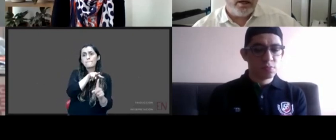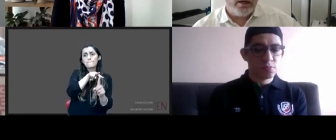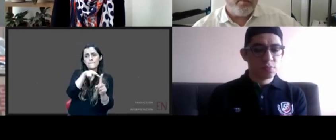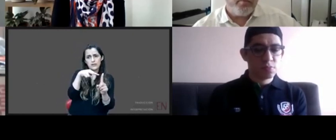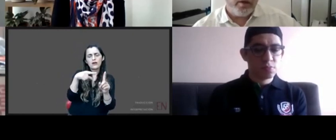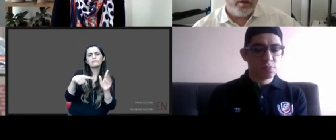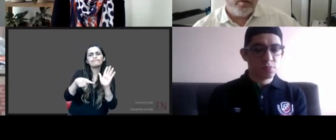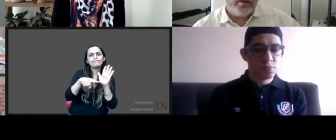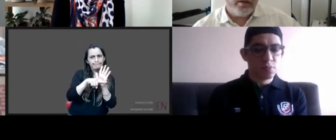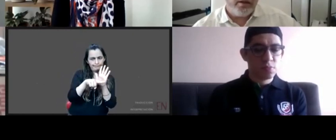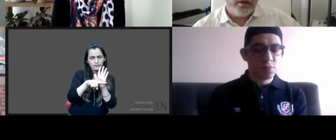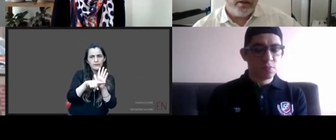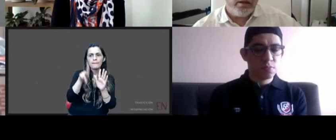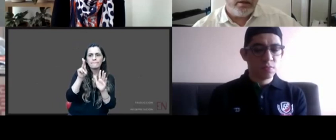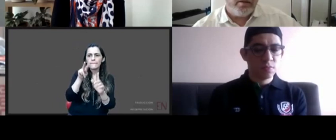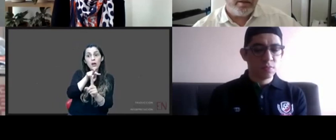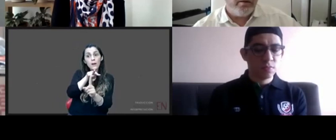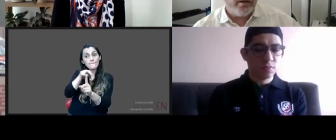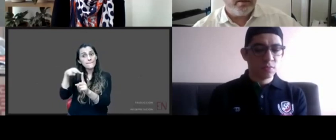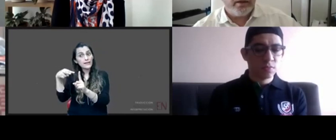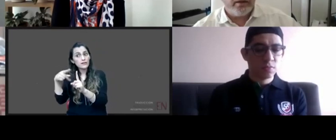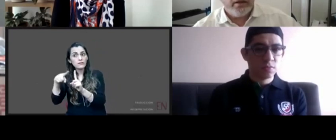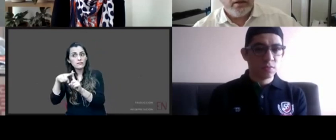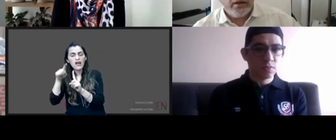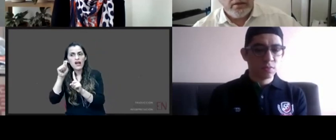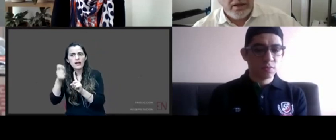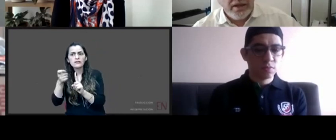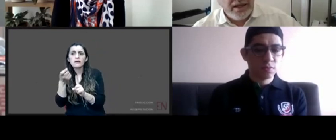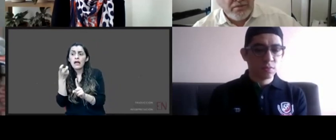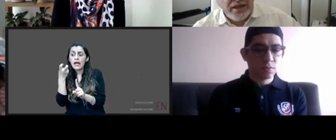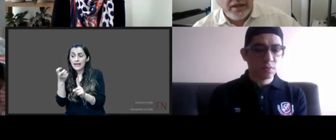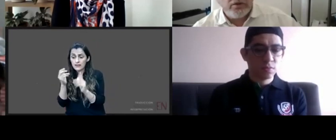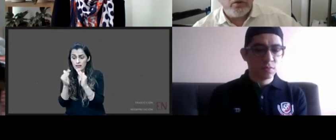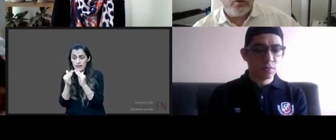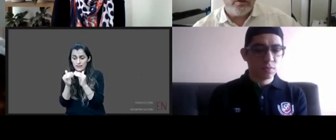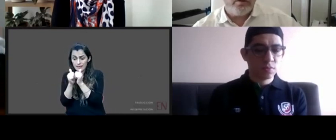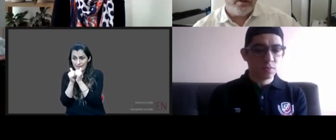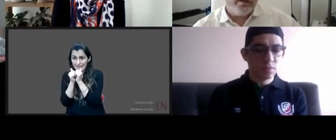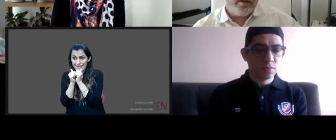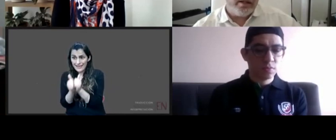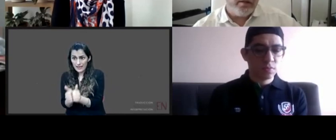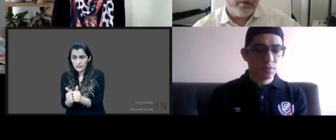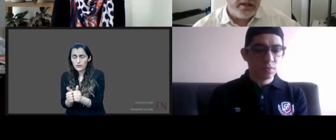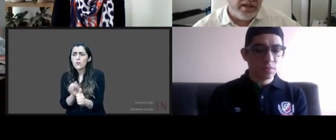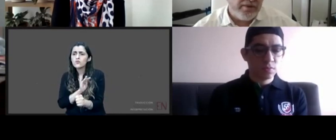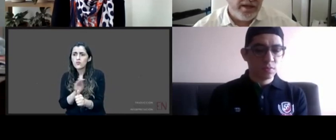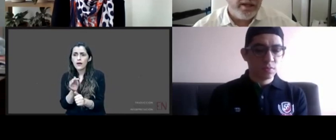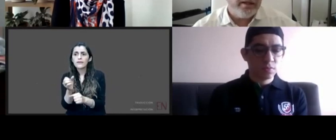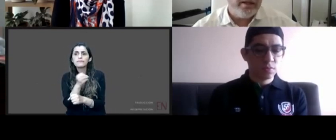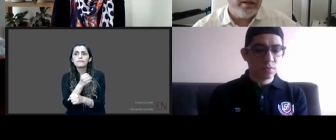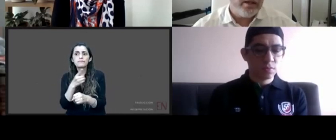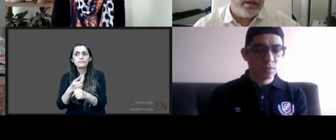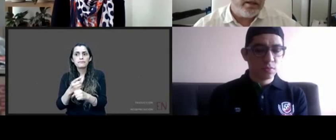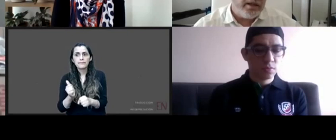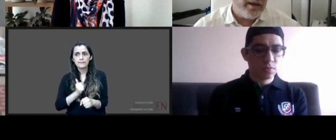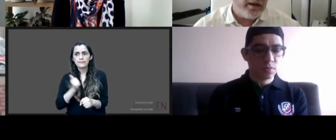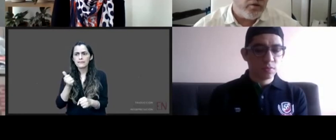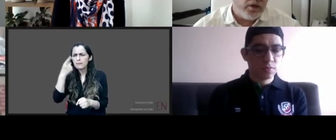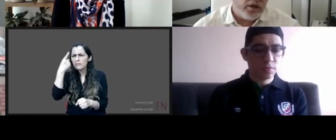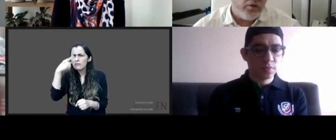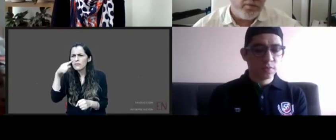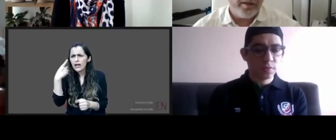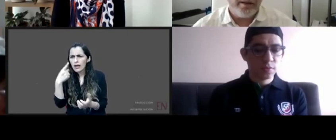que si se establecen lineamientos y si quienes intervienen en este en